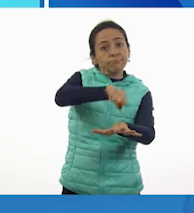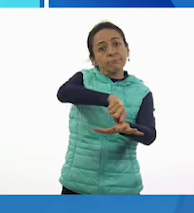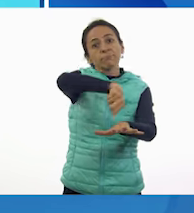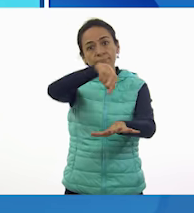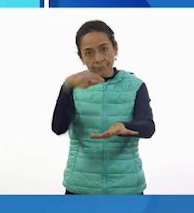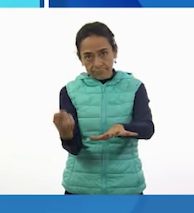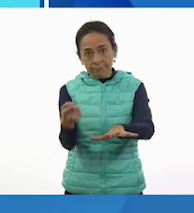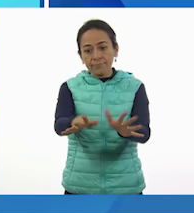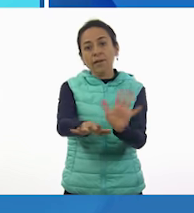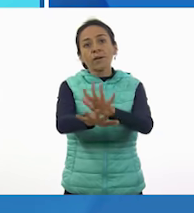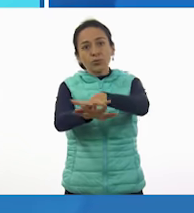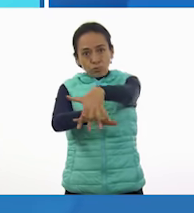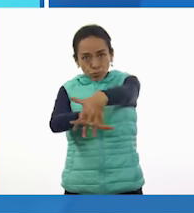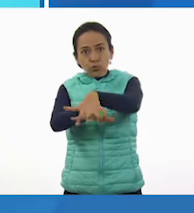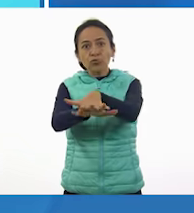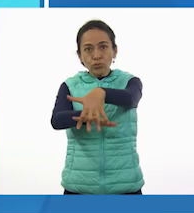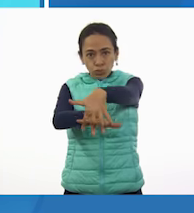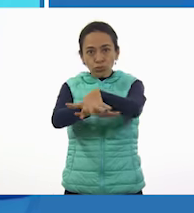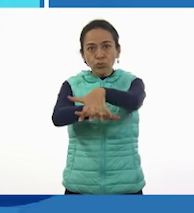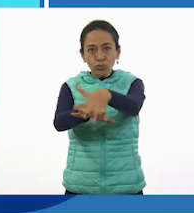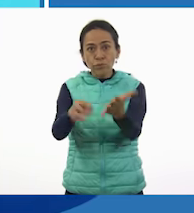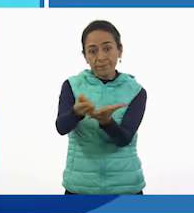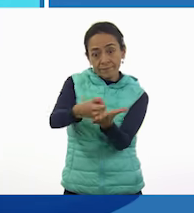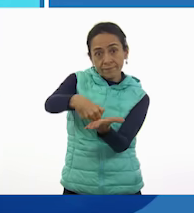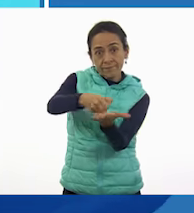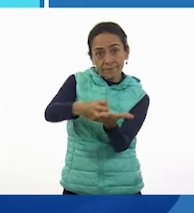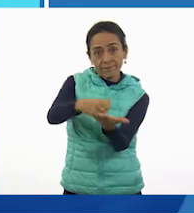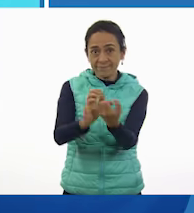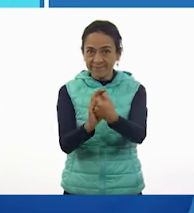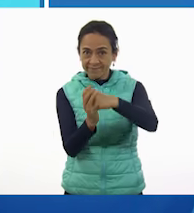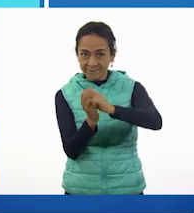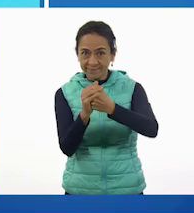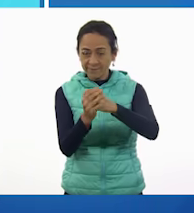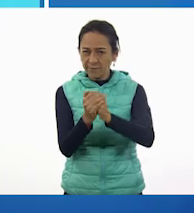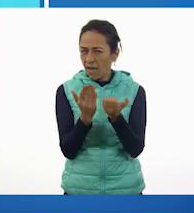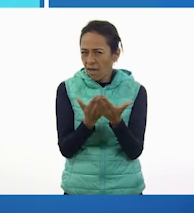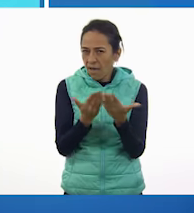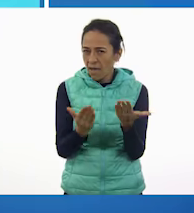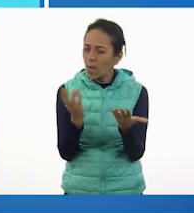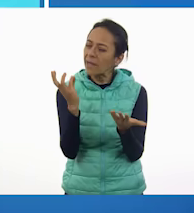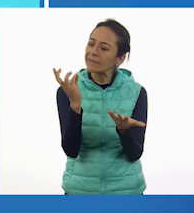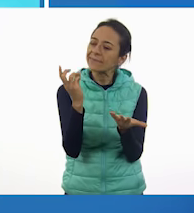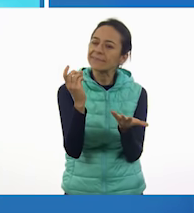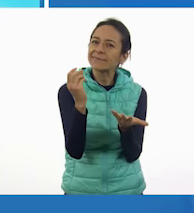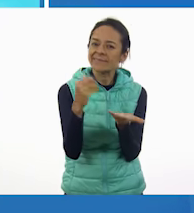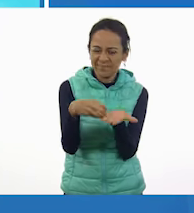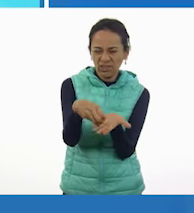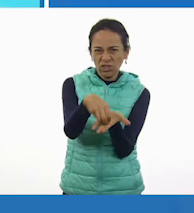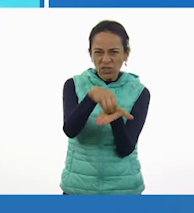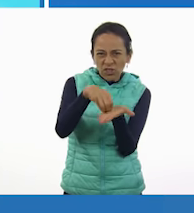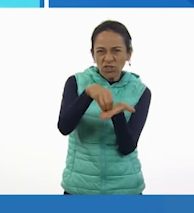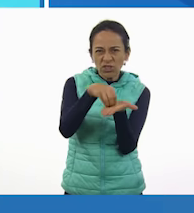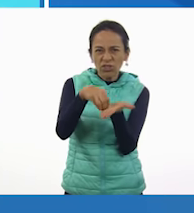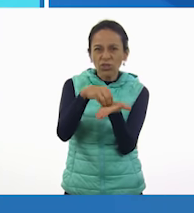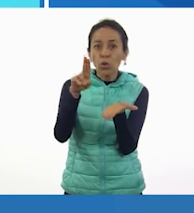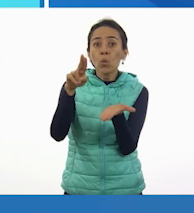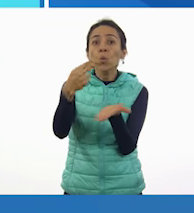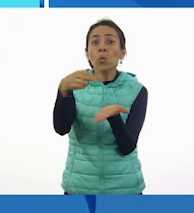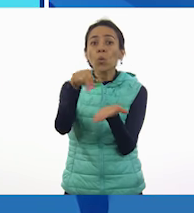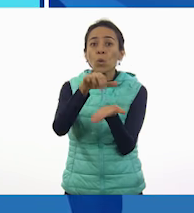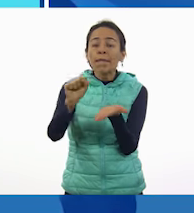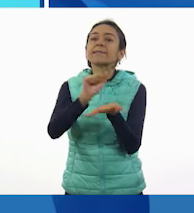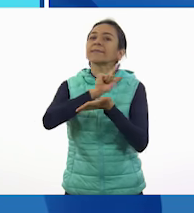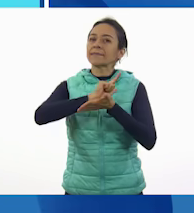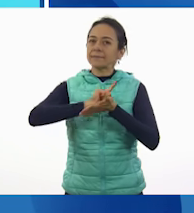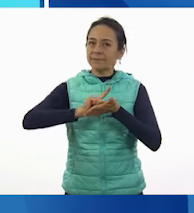con la otra mano. Frota los dedos. Ahora, haz como que rasguñas la palma de tus manos para lavar tus uñas.